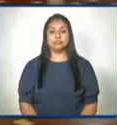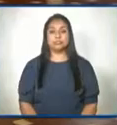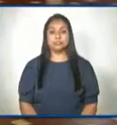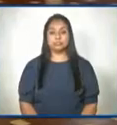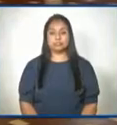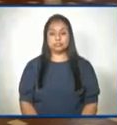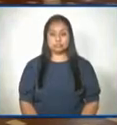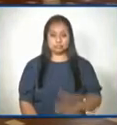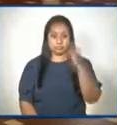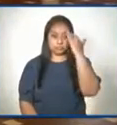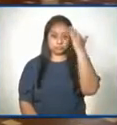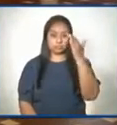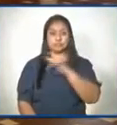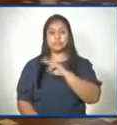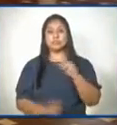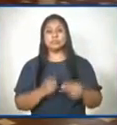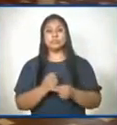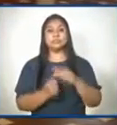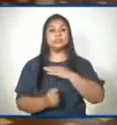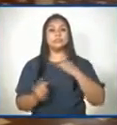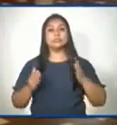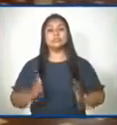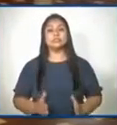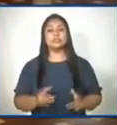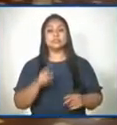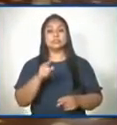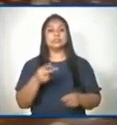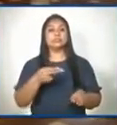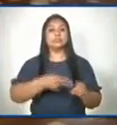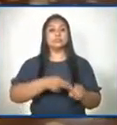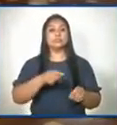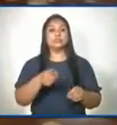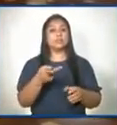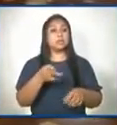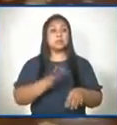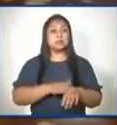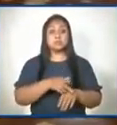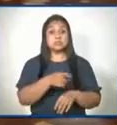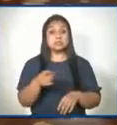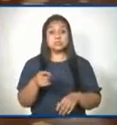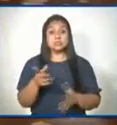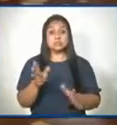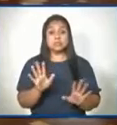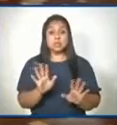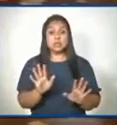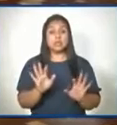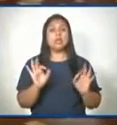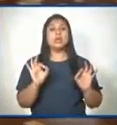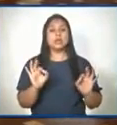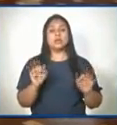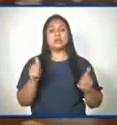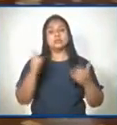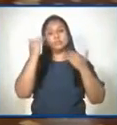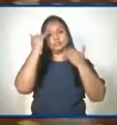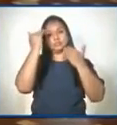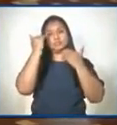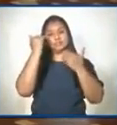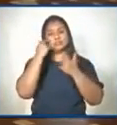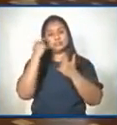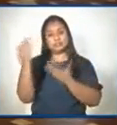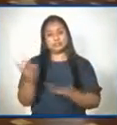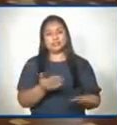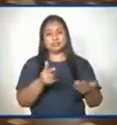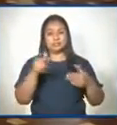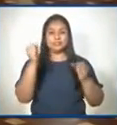Muchas gracias, señora viceministra, por su participación. Si tiene algo que acotar, pues, si no, pues le agradecemos muchísimo